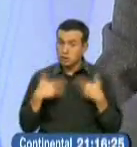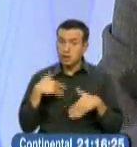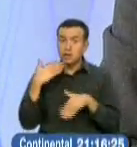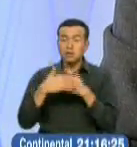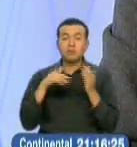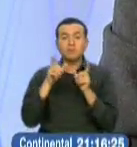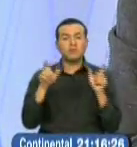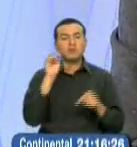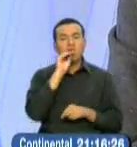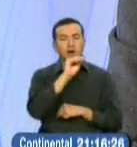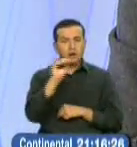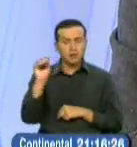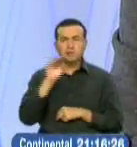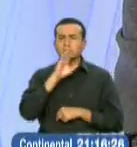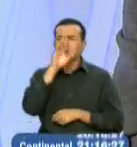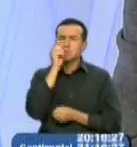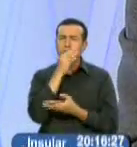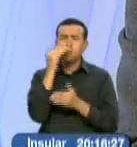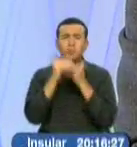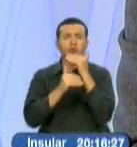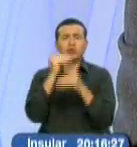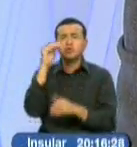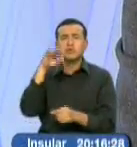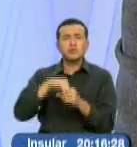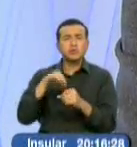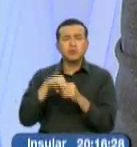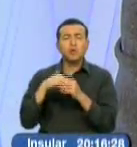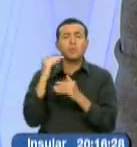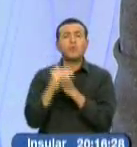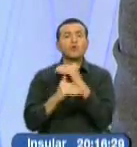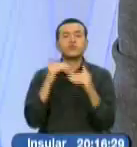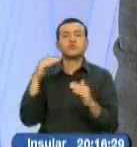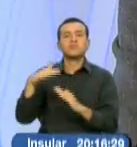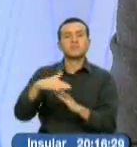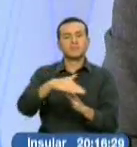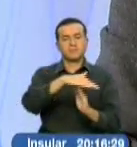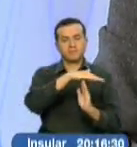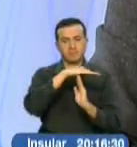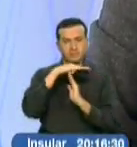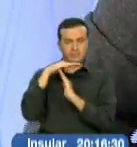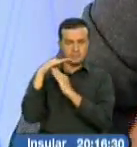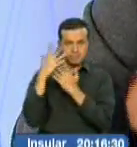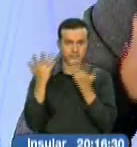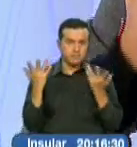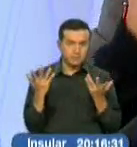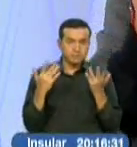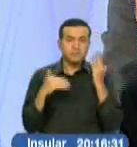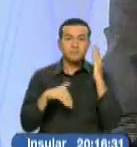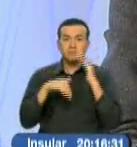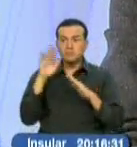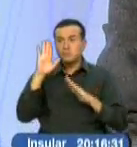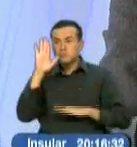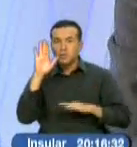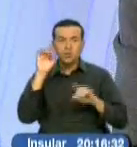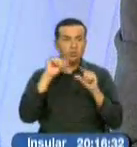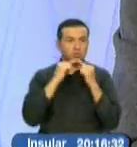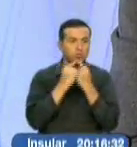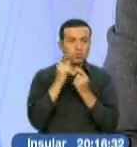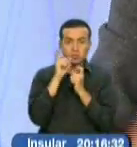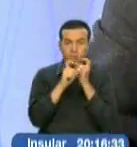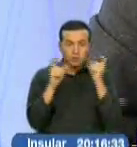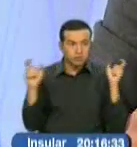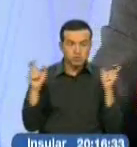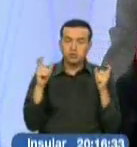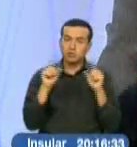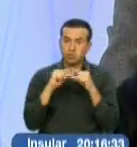la ciudadanía, yo siempre digo que los procesos electorales son procesos pacificadores. la posibilidad de hacer nuevos pactos sociales entre la gente